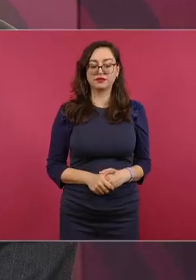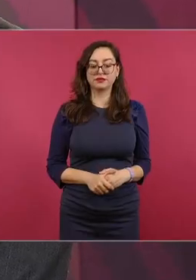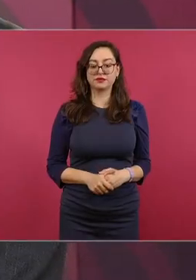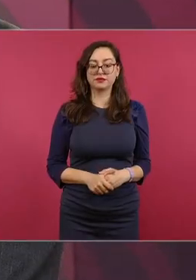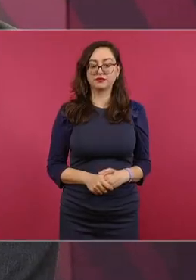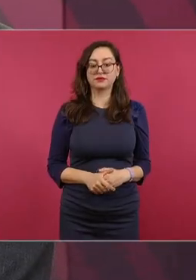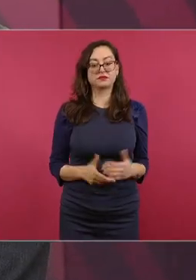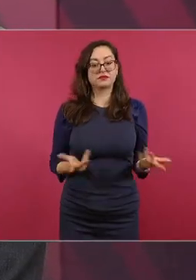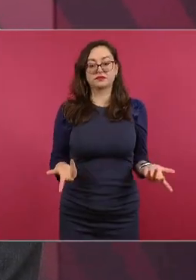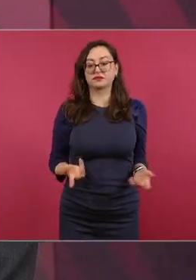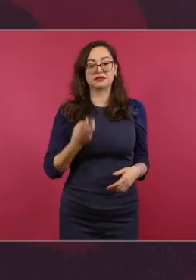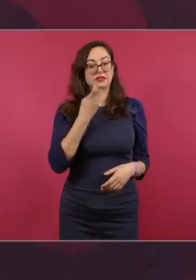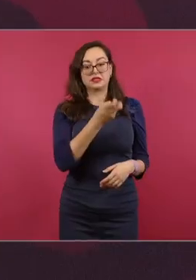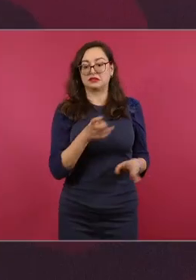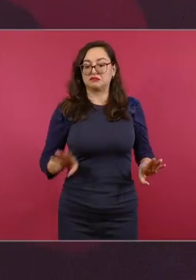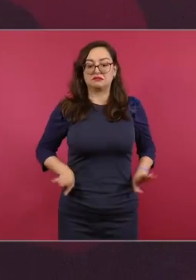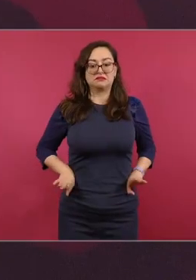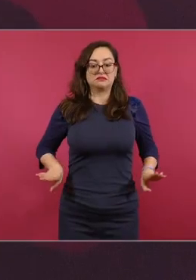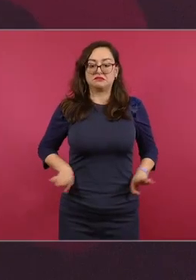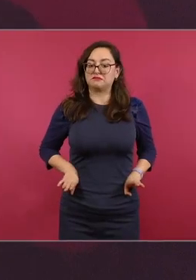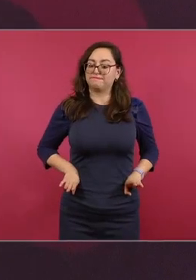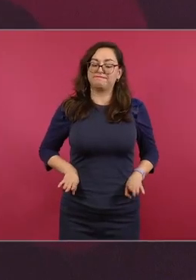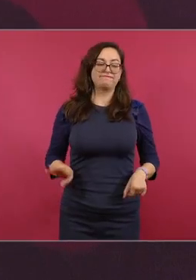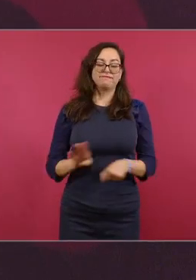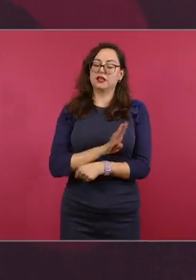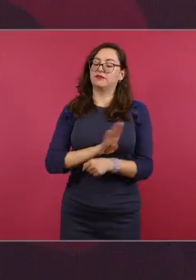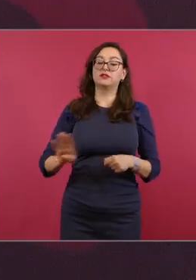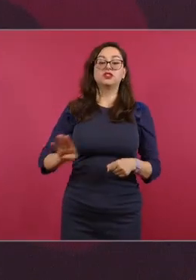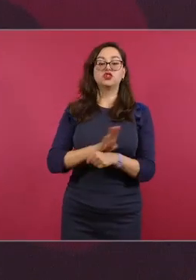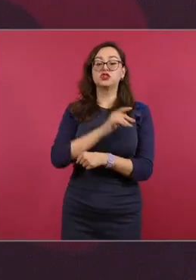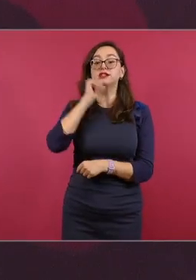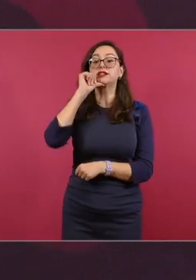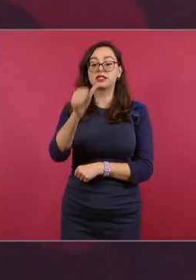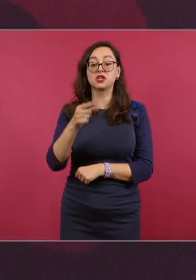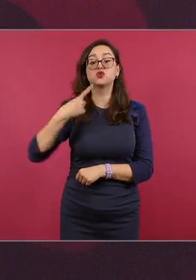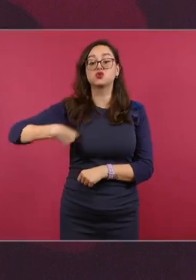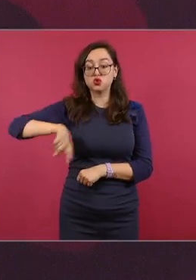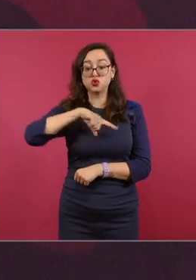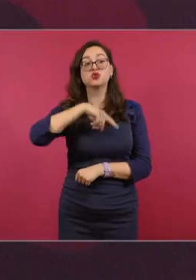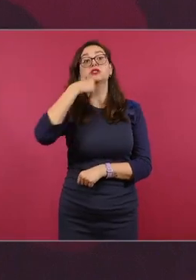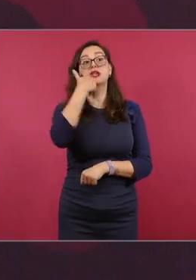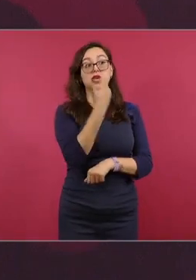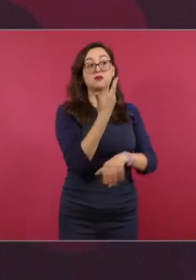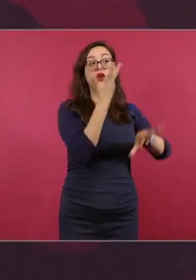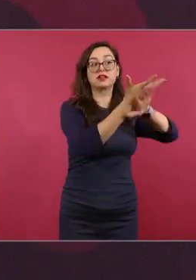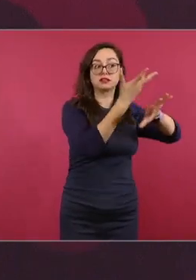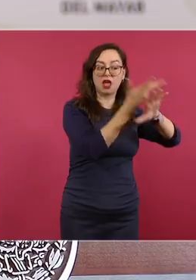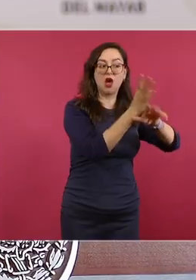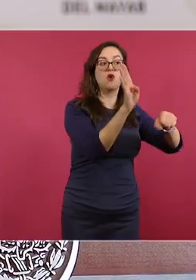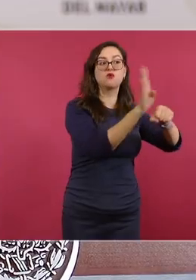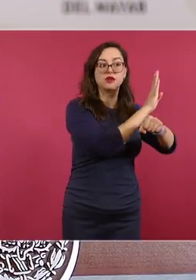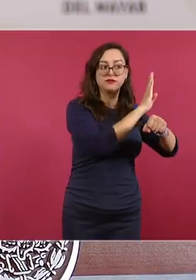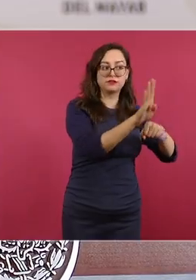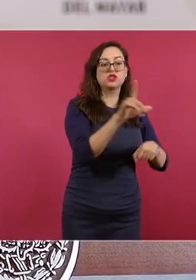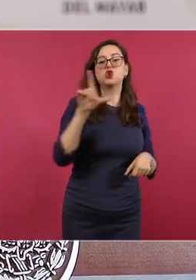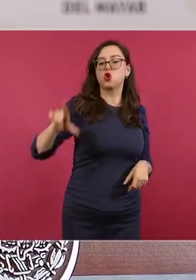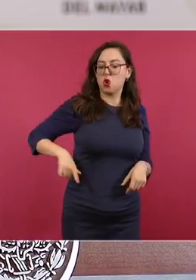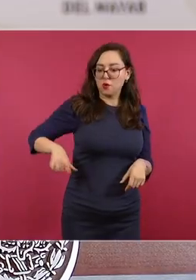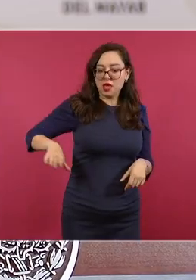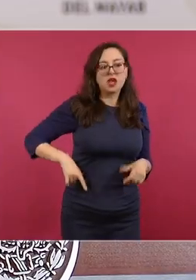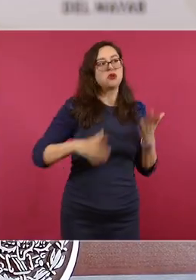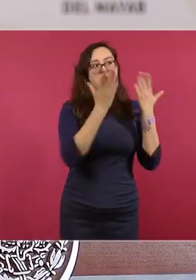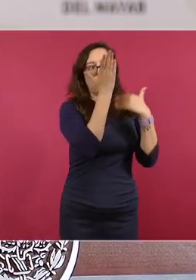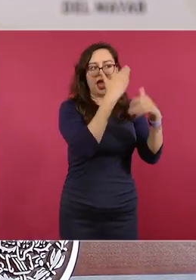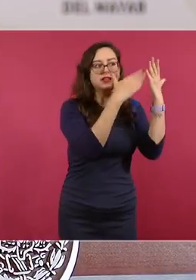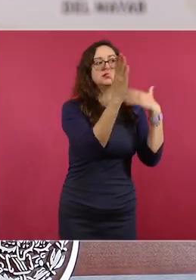Y no nos conviene a nosotros. Nosotros queremos que le vaya muy bien al pueblo de Estados Unidos y muy bien a su gobierno.